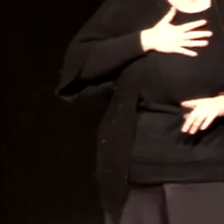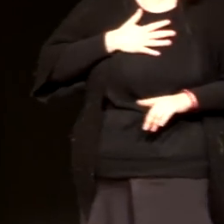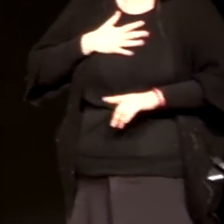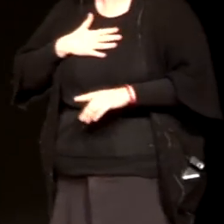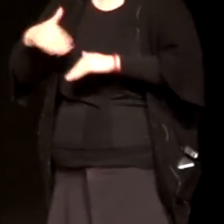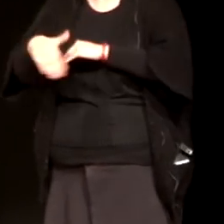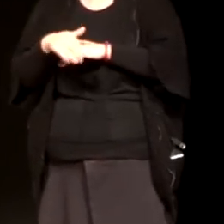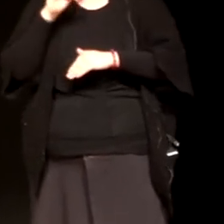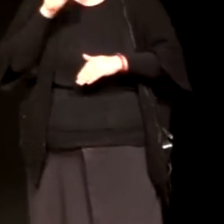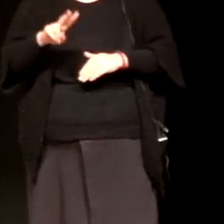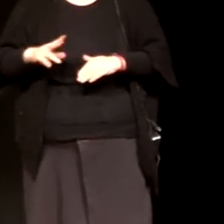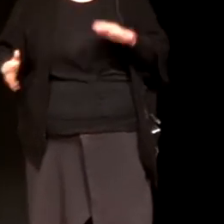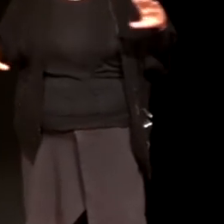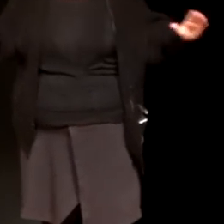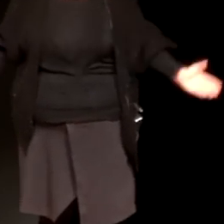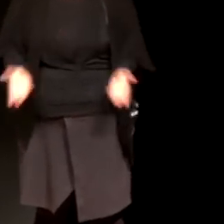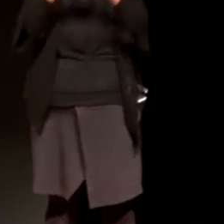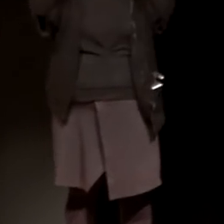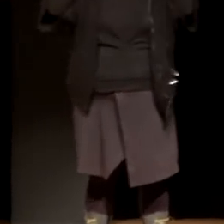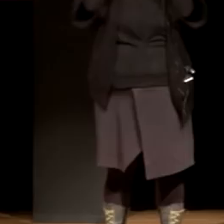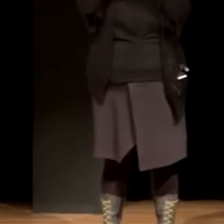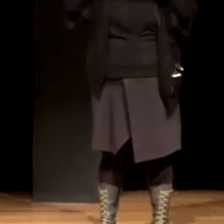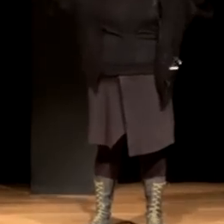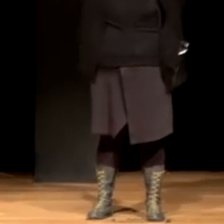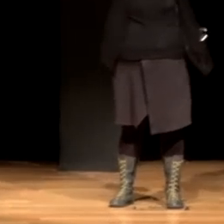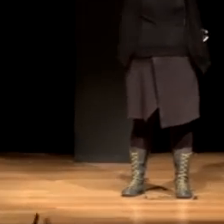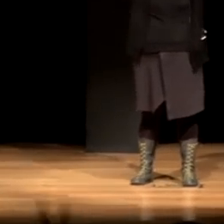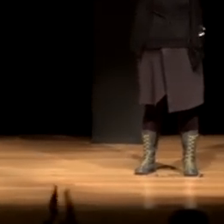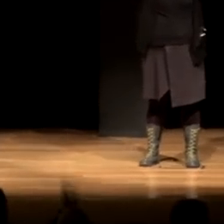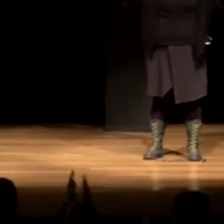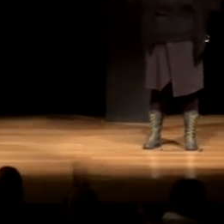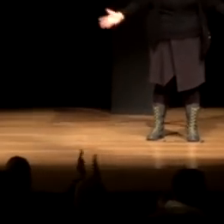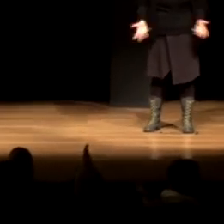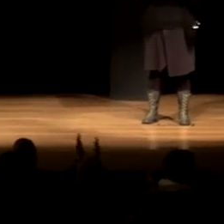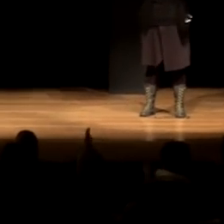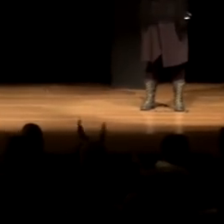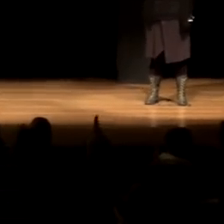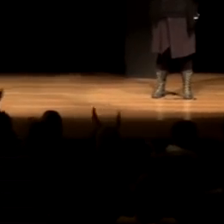ikus gora boroca feminista